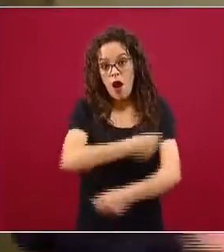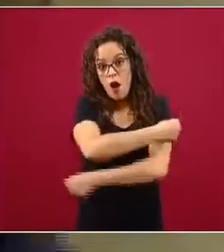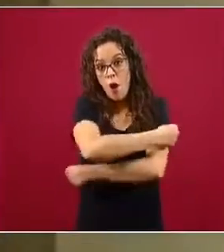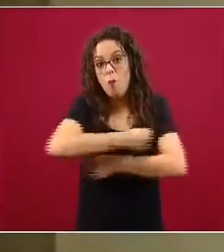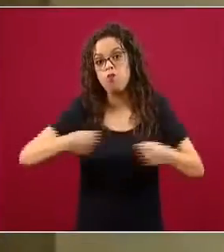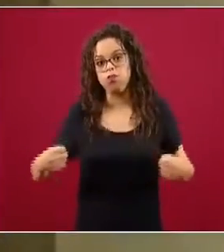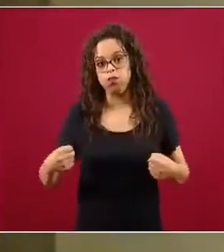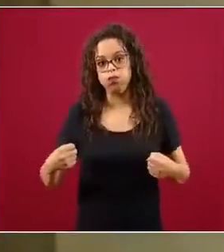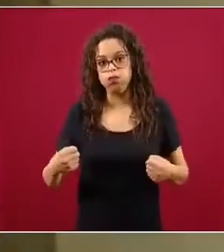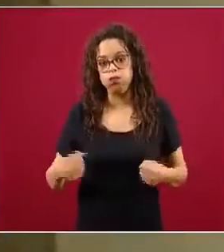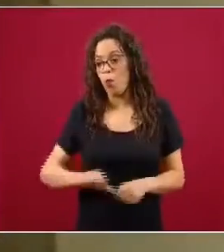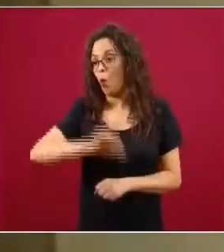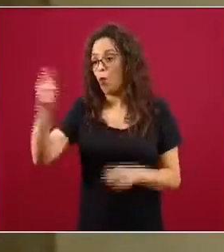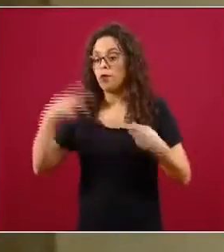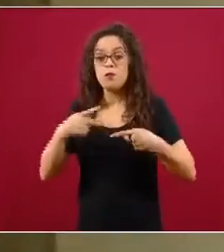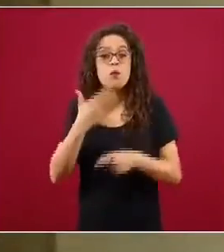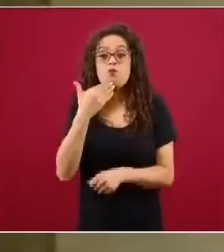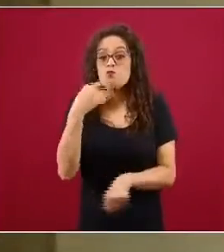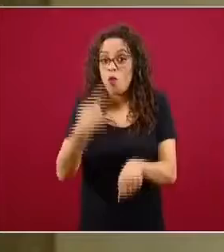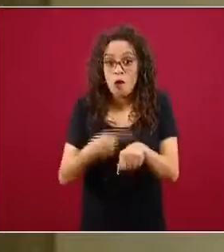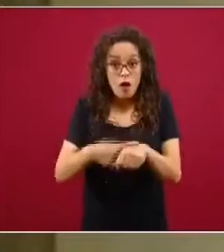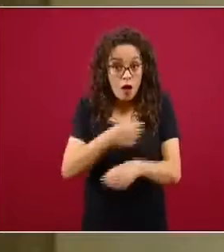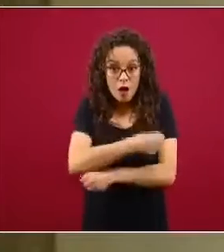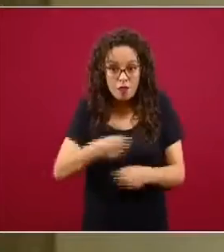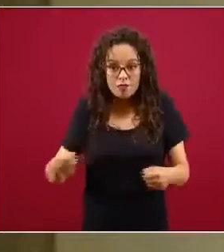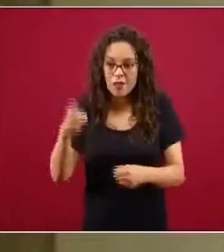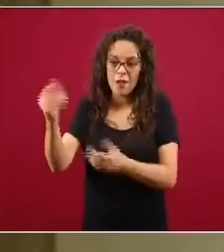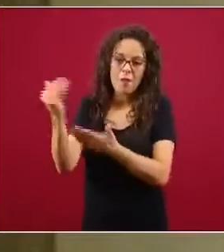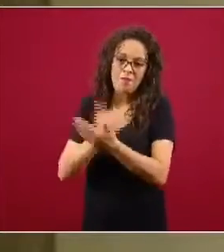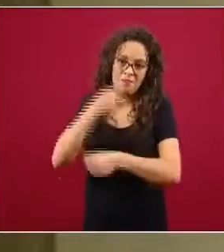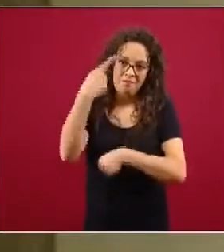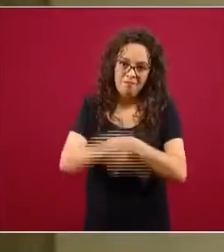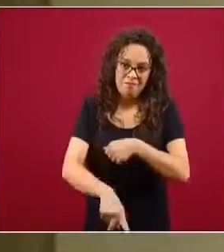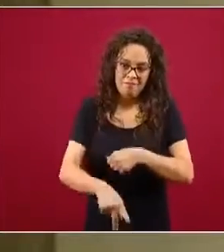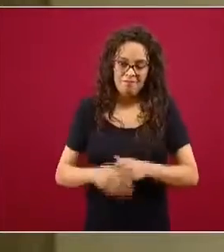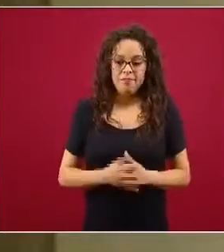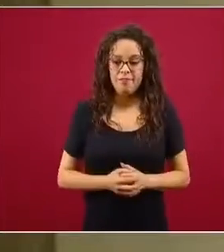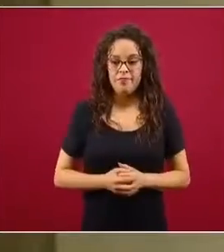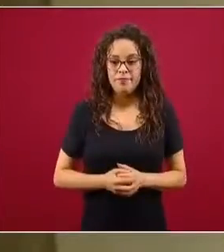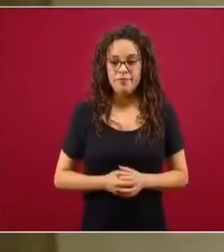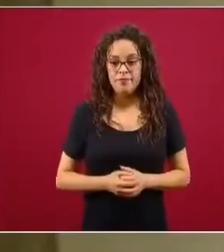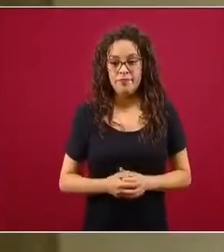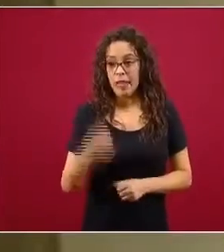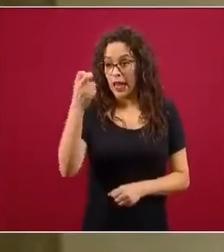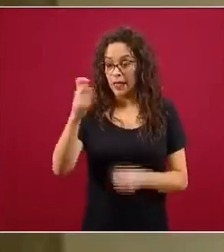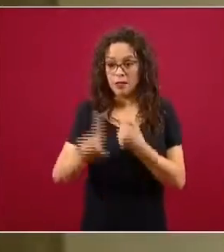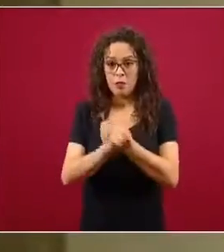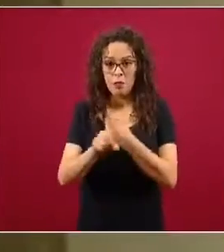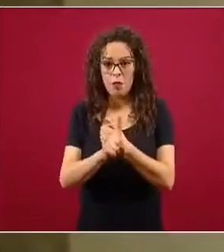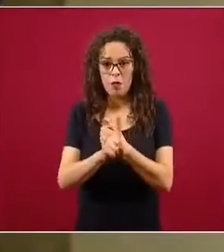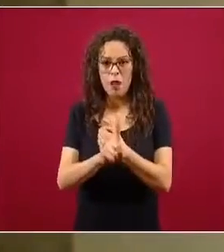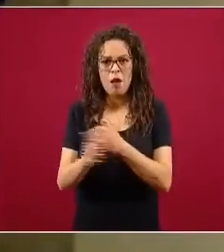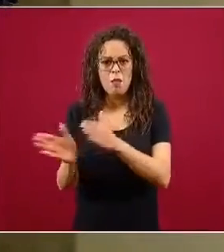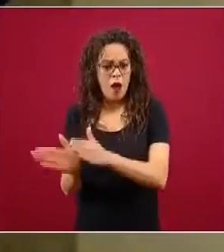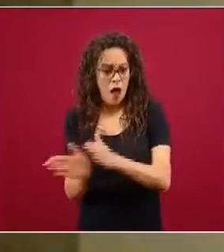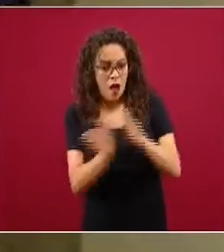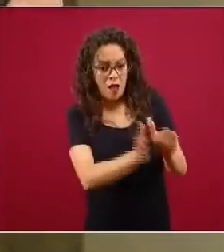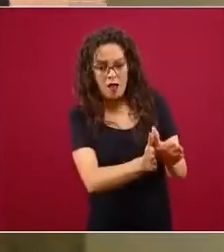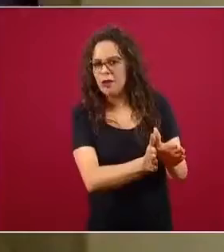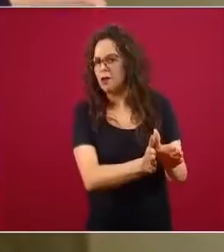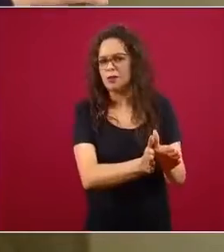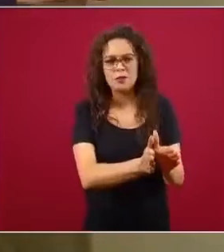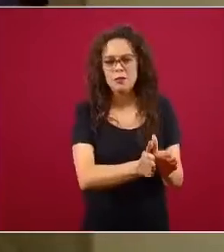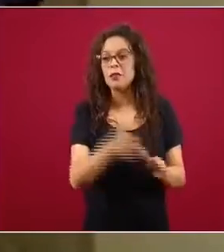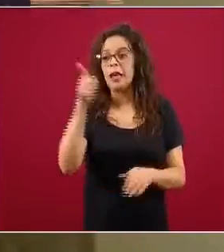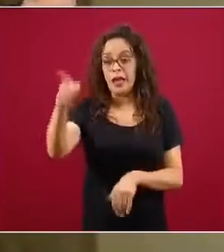tiene problemas de sobrepeso o obesidad. Ahora, estos problemas no van aislados, no son enfermedades que tienen